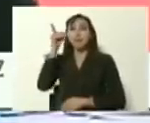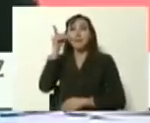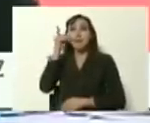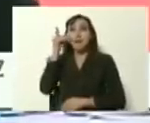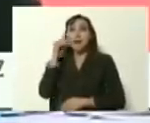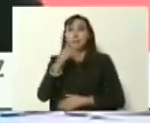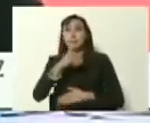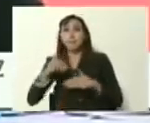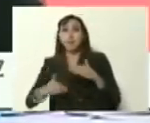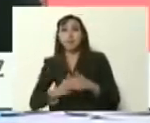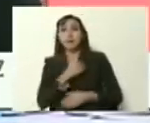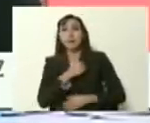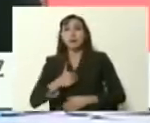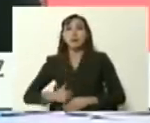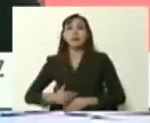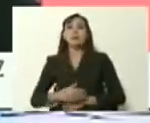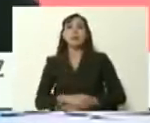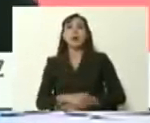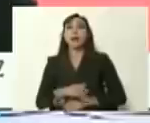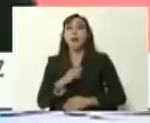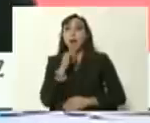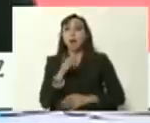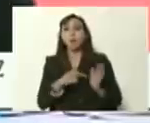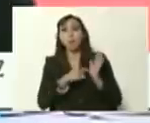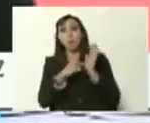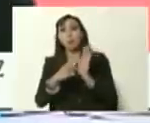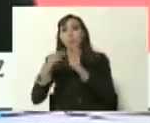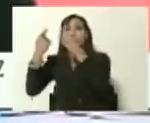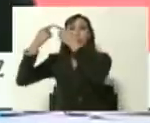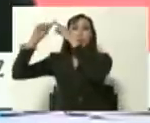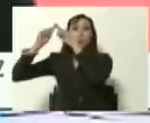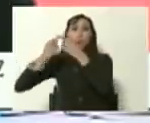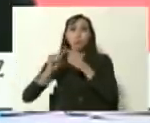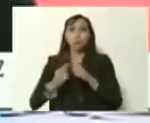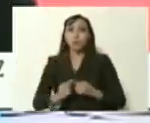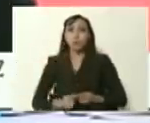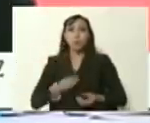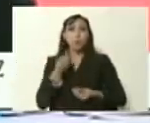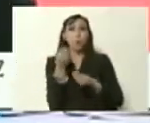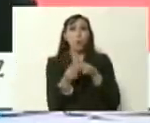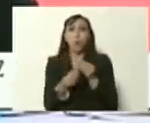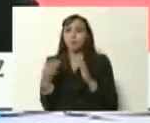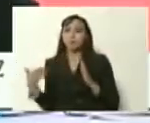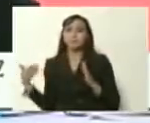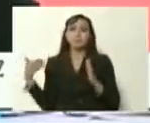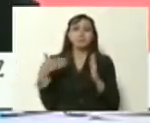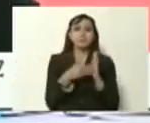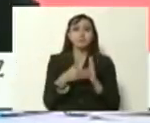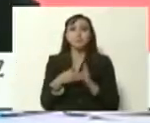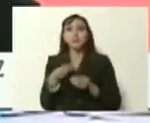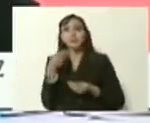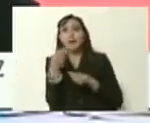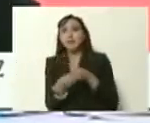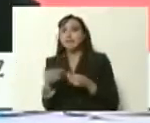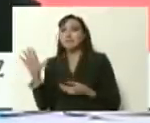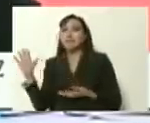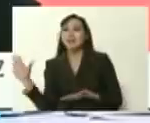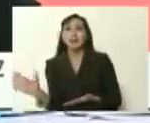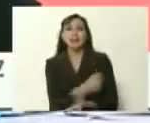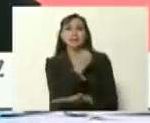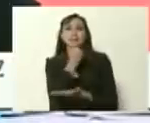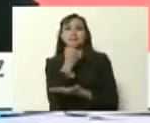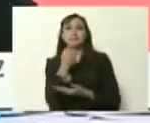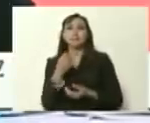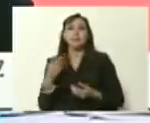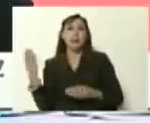Rodríguez mostraba gráficos como la acción criminal, cruel, del saqueo y del